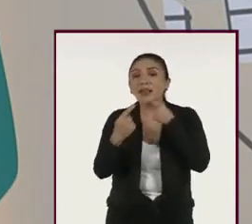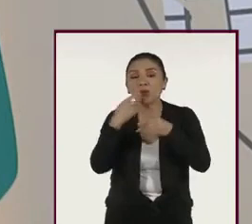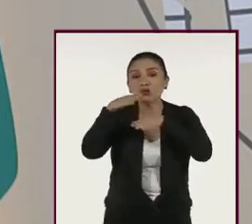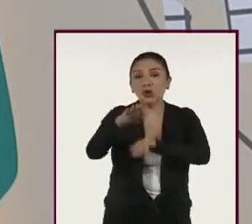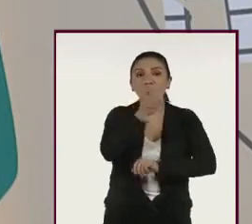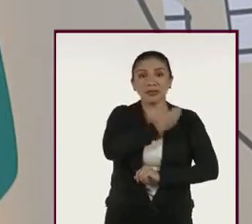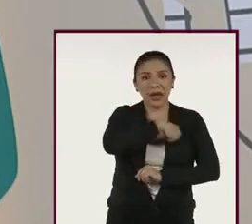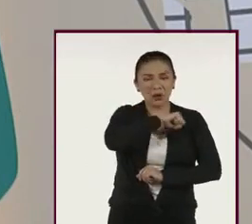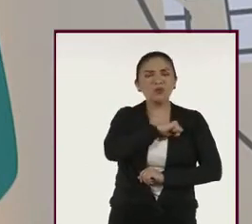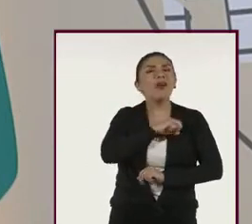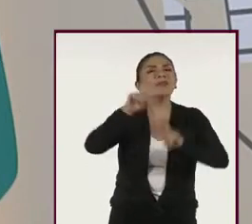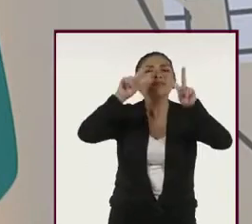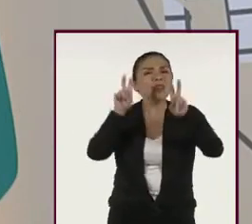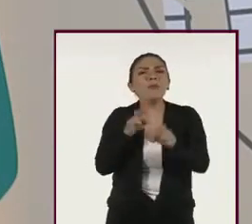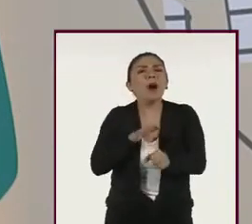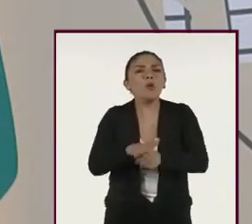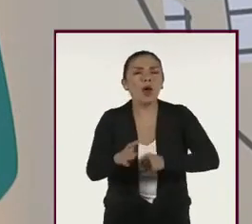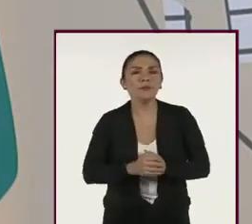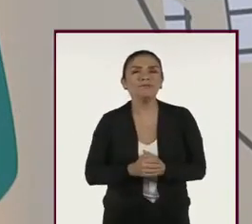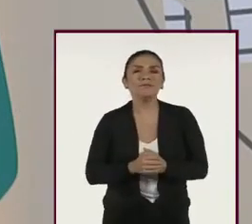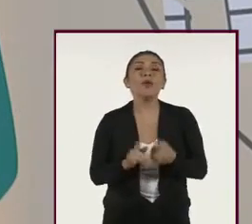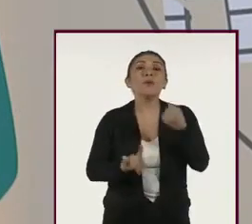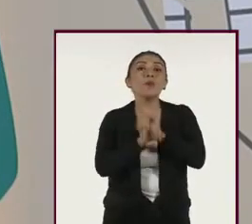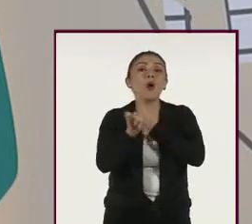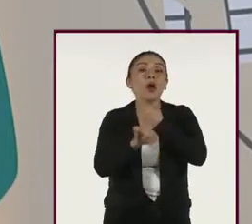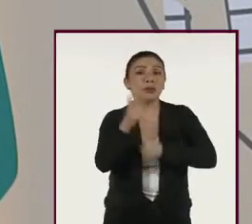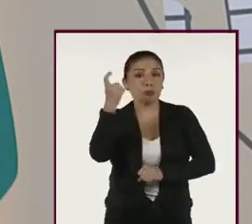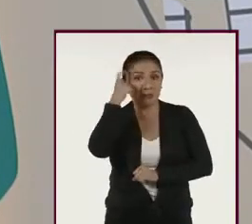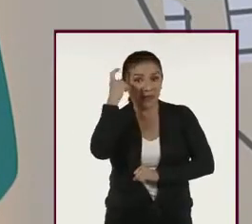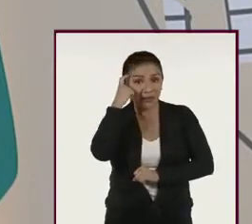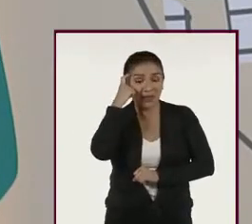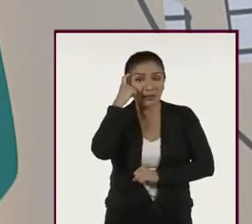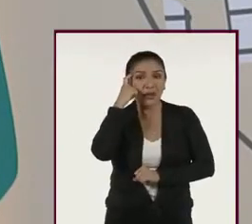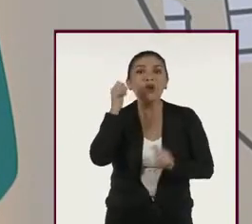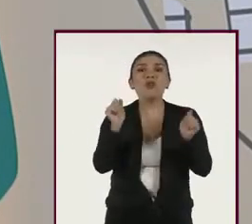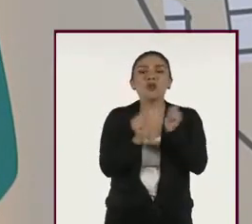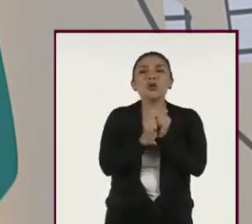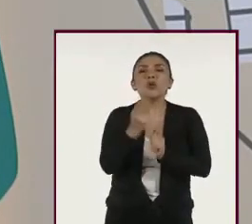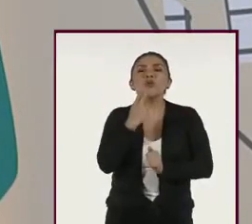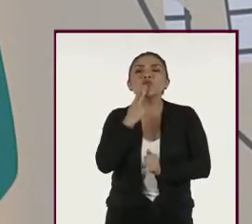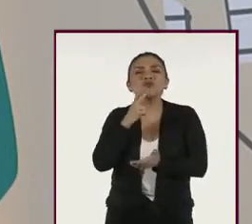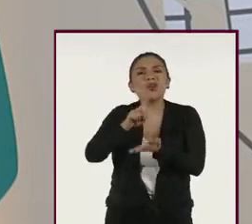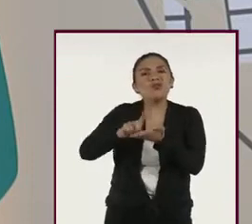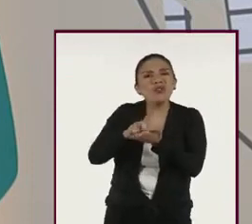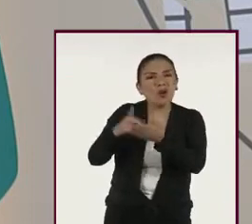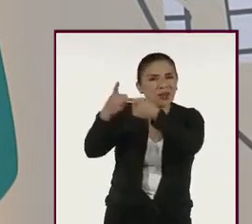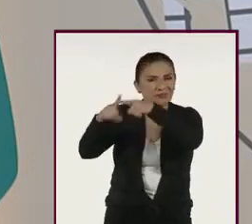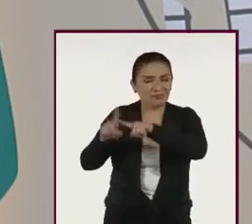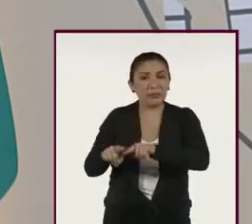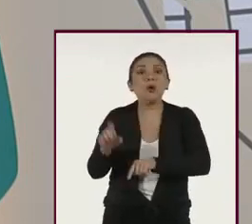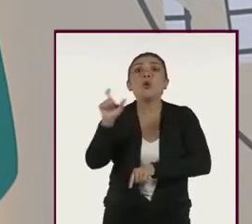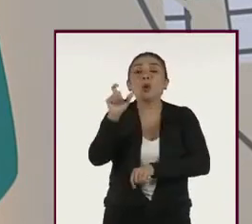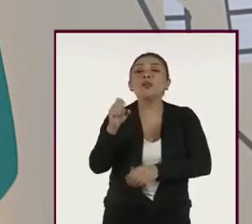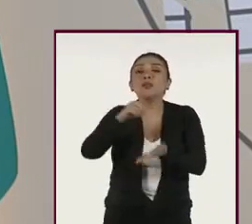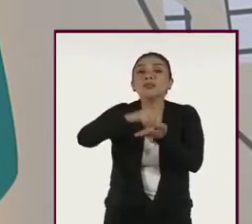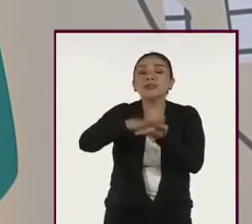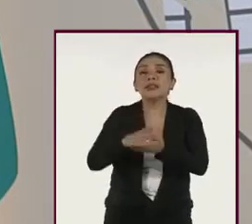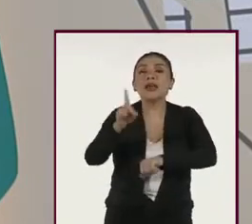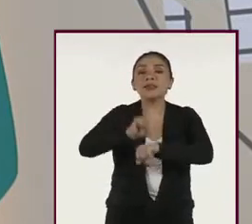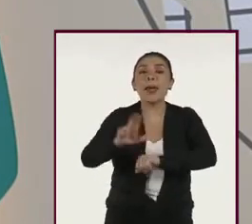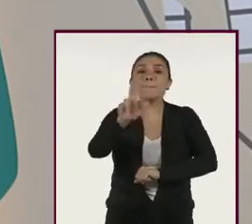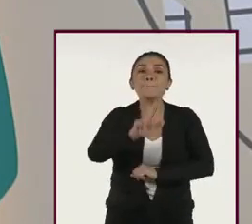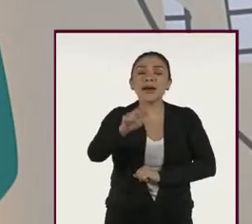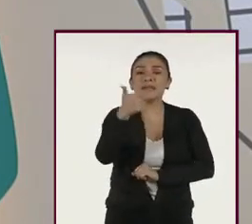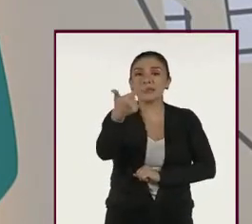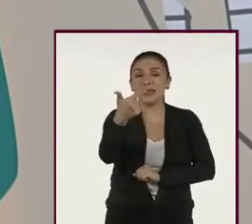Salud, abordaremos el tema trastornos mentales y consumo de sustancias psicoactivas. La cita es el martes 7 de